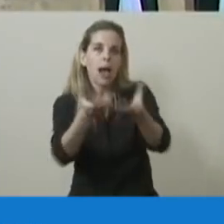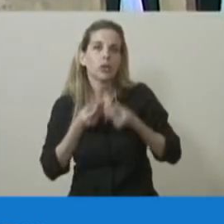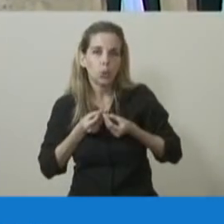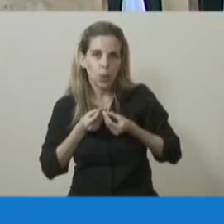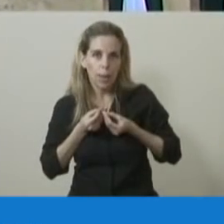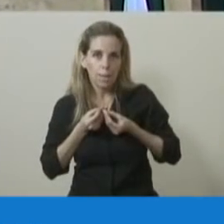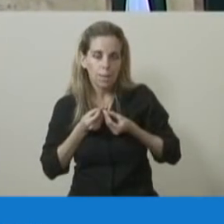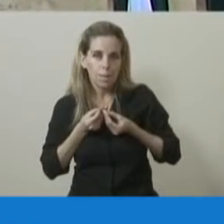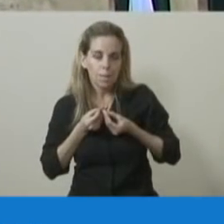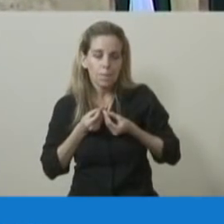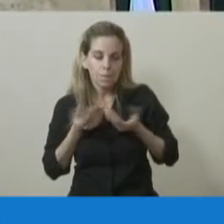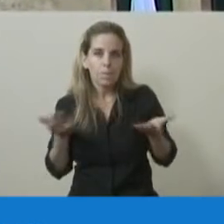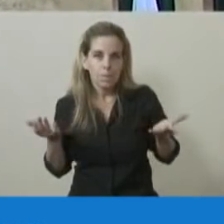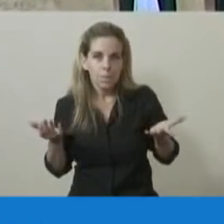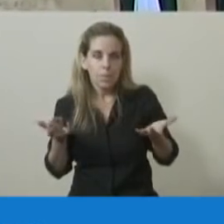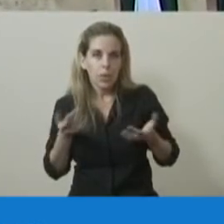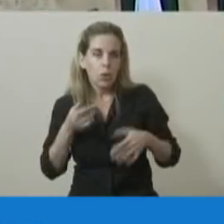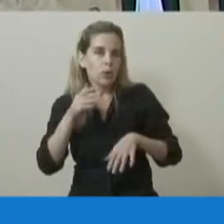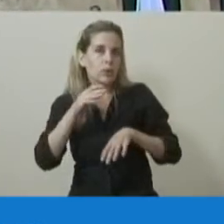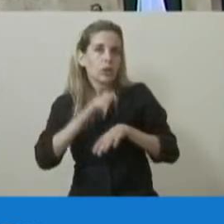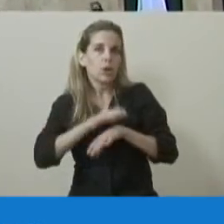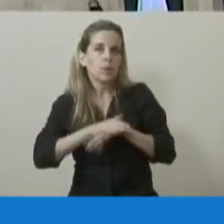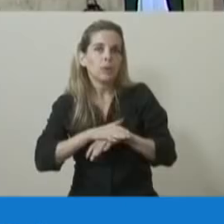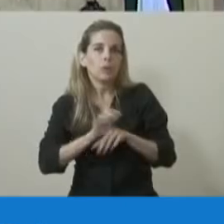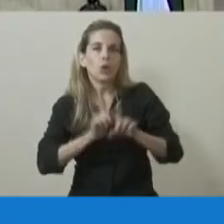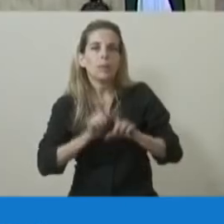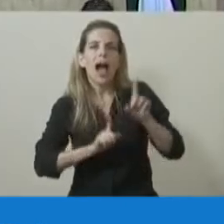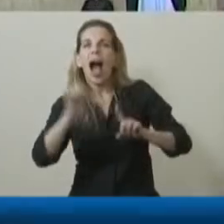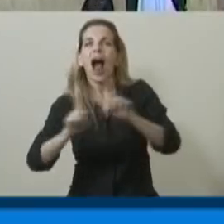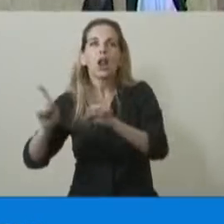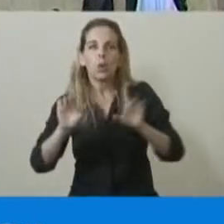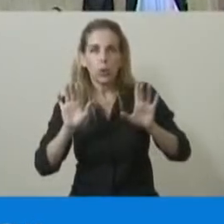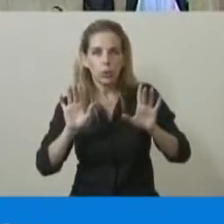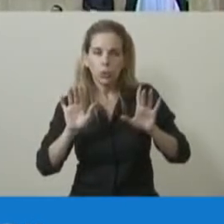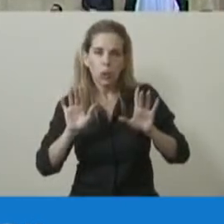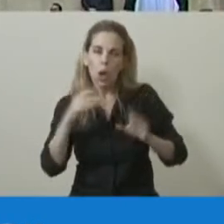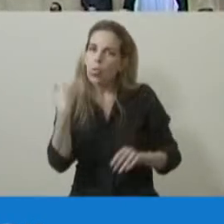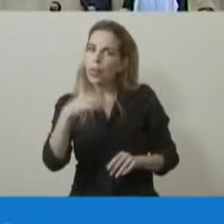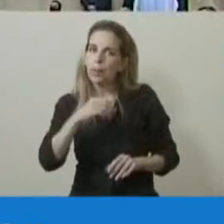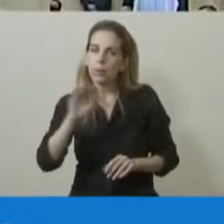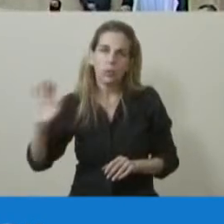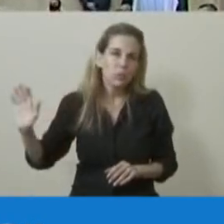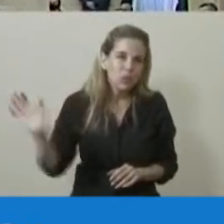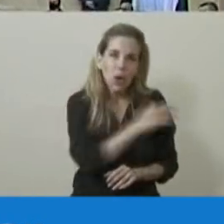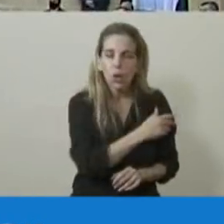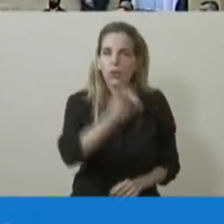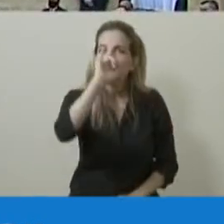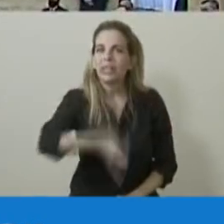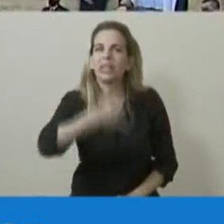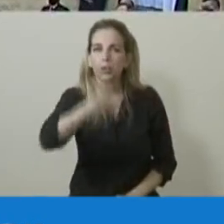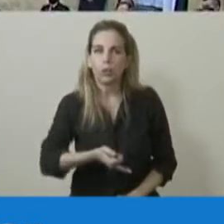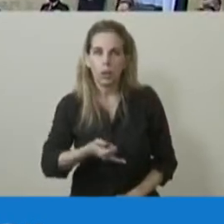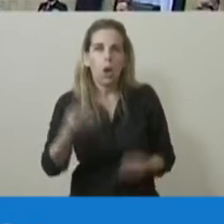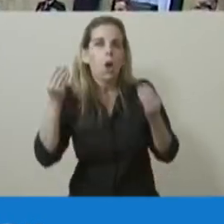argentinas. No es una tarea que podamos hacer algunos, es una tarea que debemos hacer todos. Y debemos